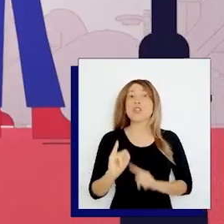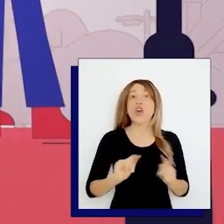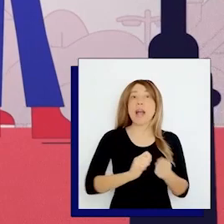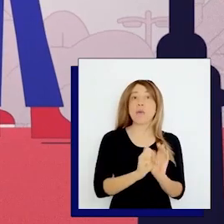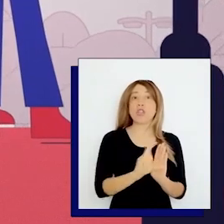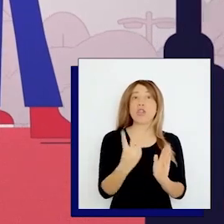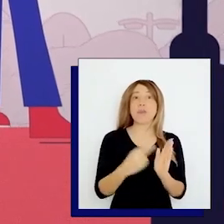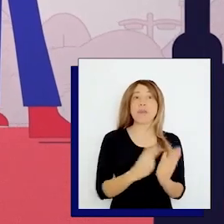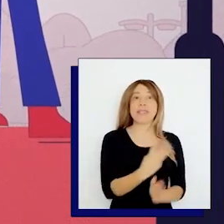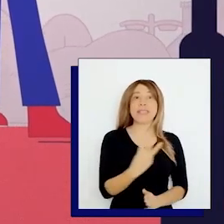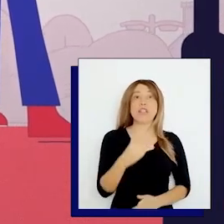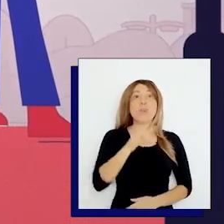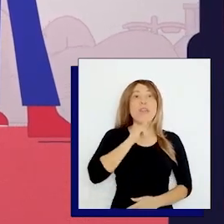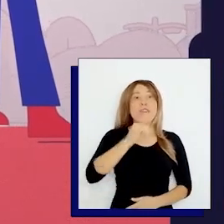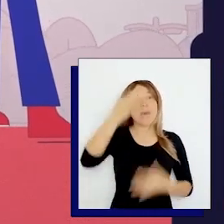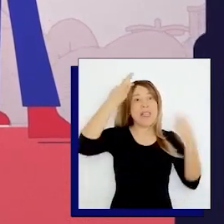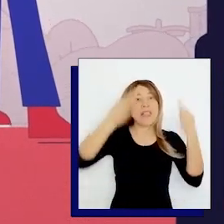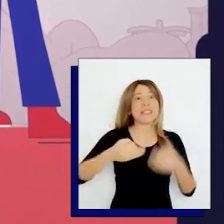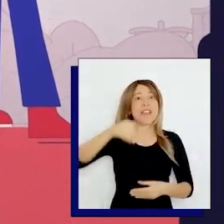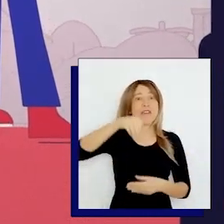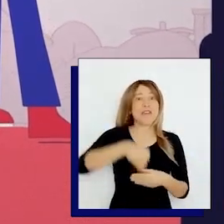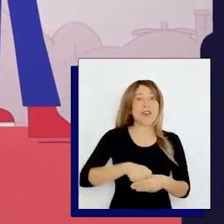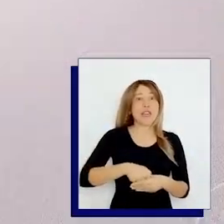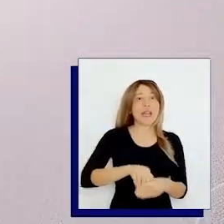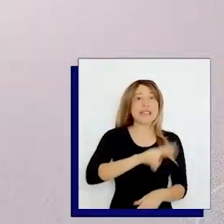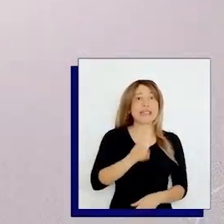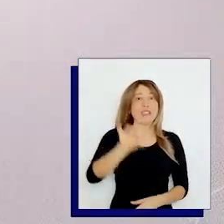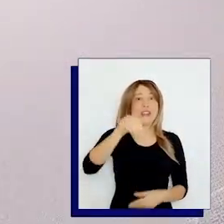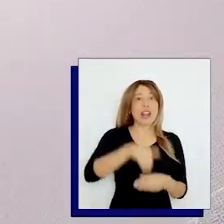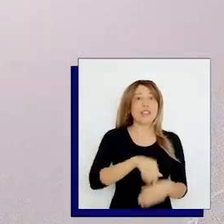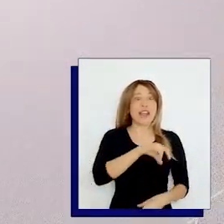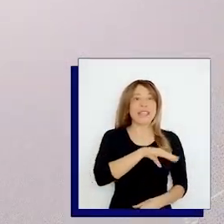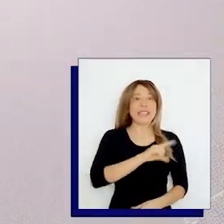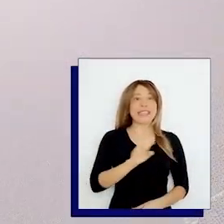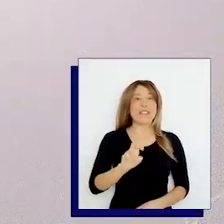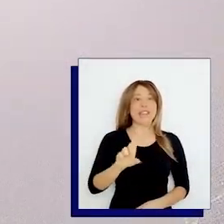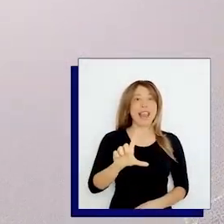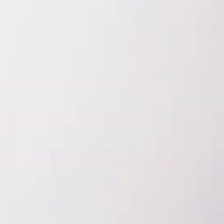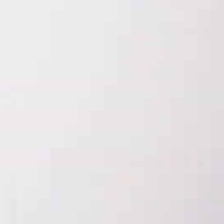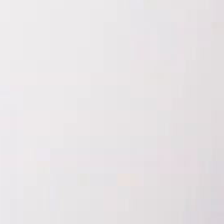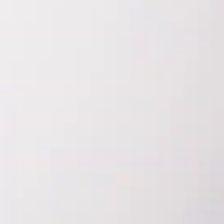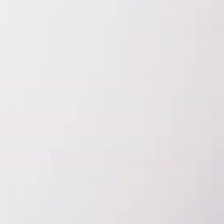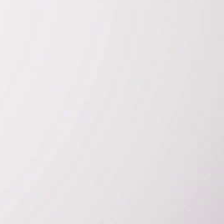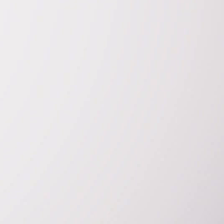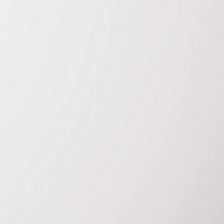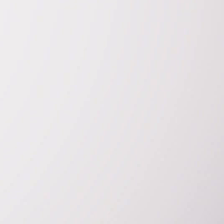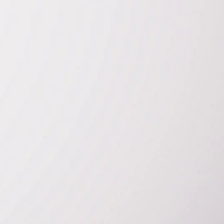Plebiscito Constitucional 2023. Infórmate, decide y vota. CERVEL.